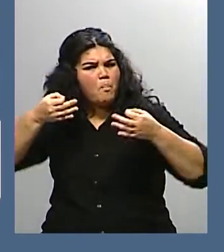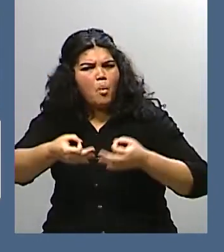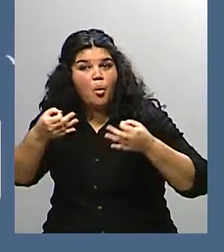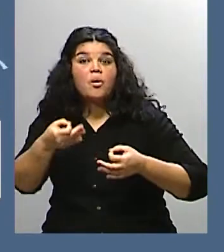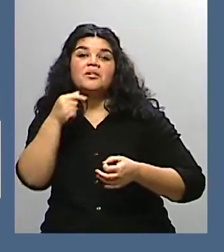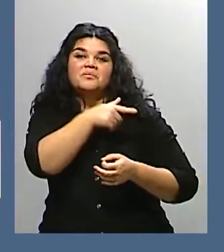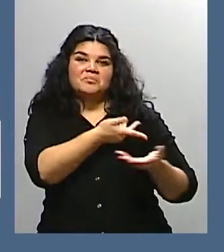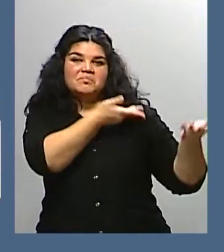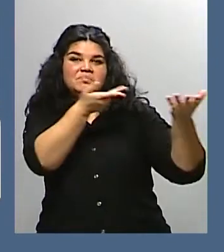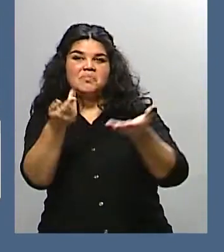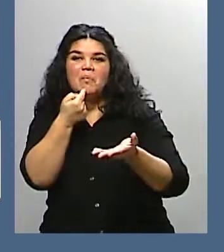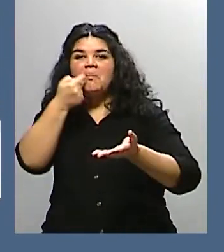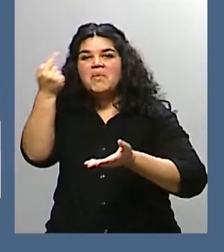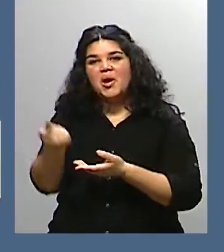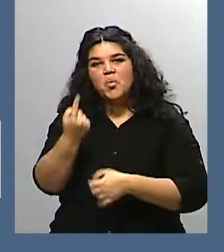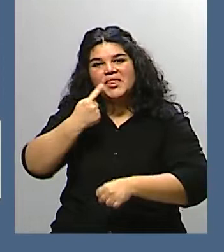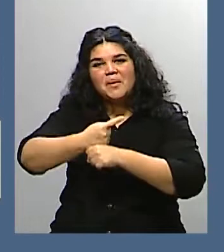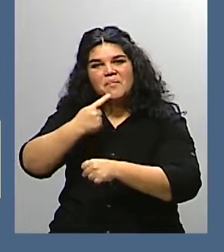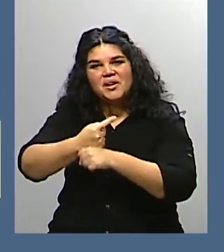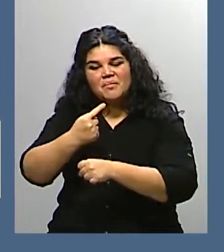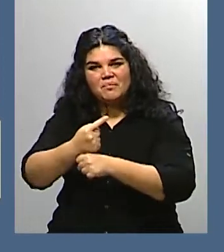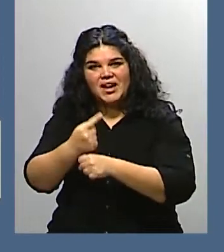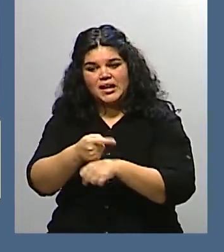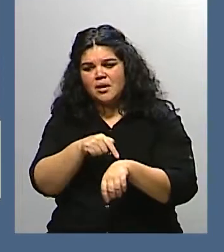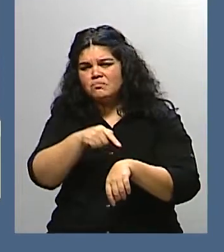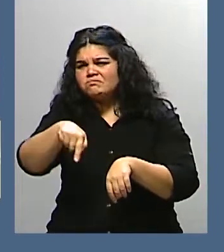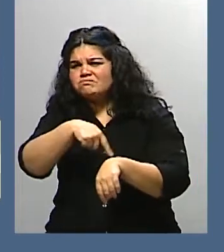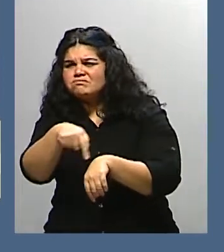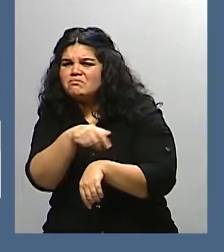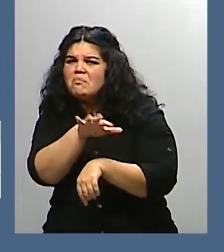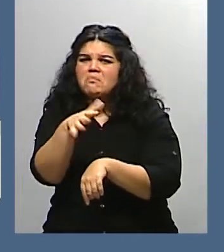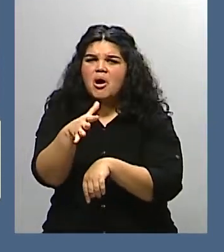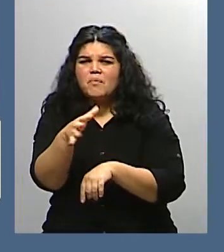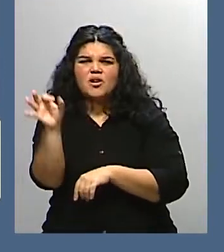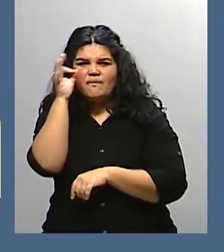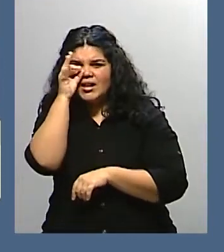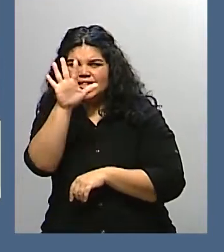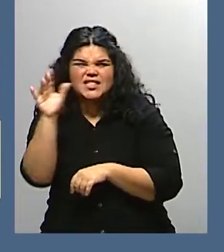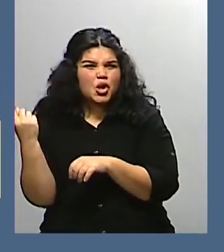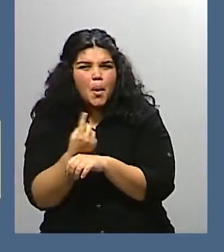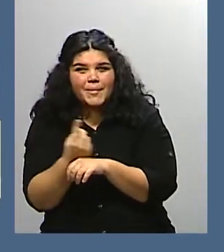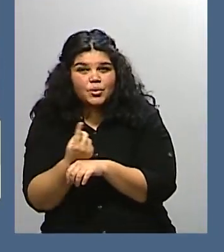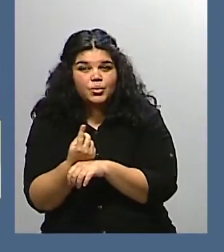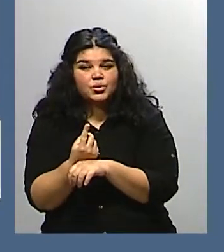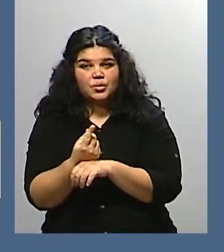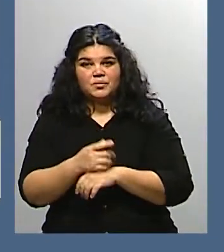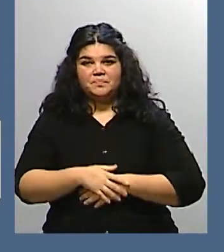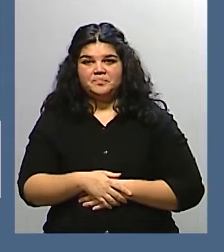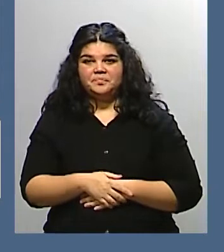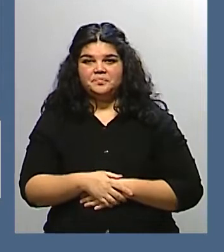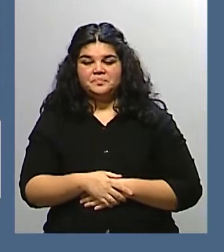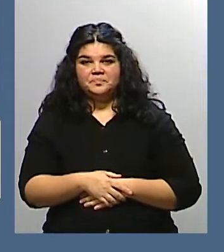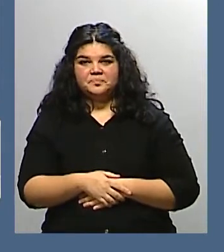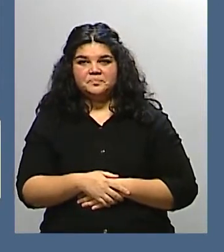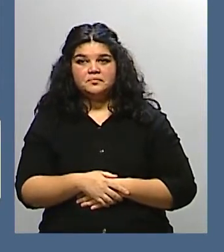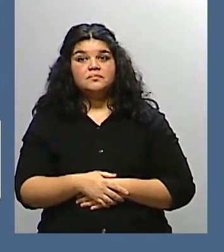comenzar con esta entrevista que va a durar un poquito más de 25 minutos aquí en Chat Internacional. Mario. Sí,